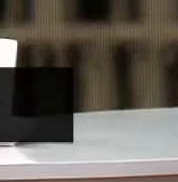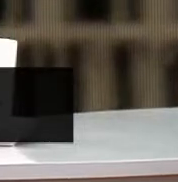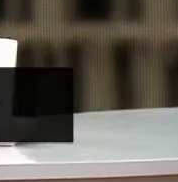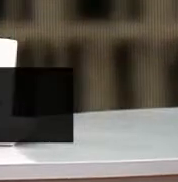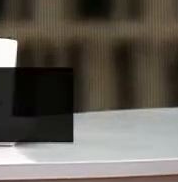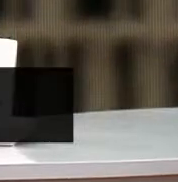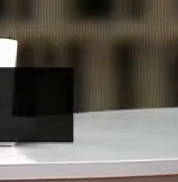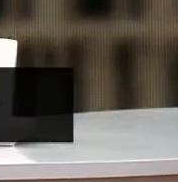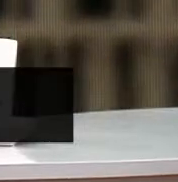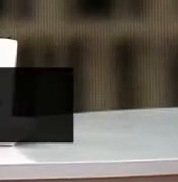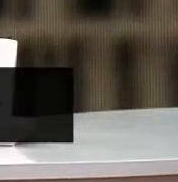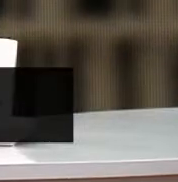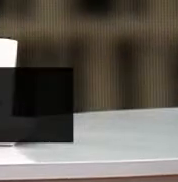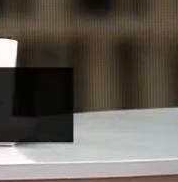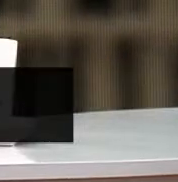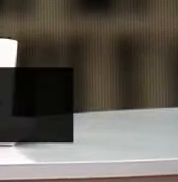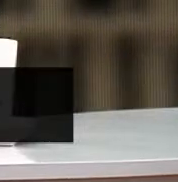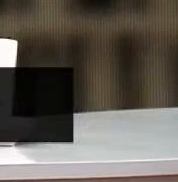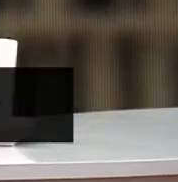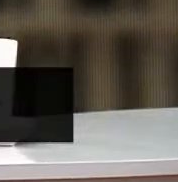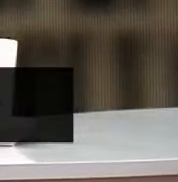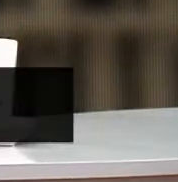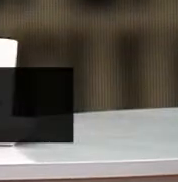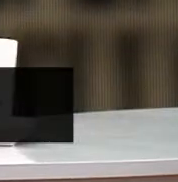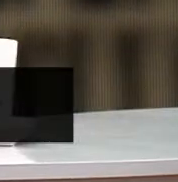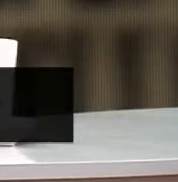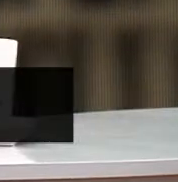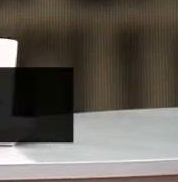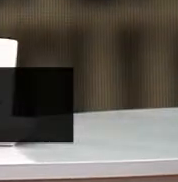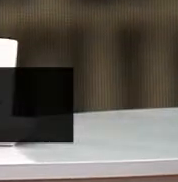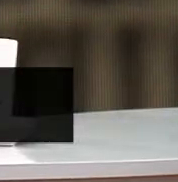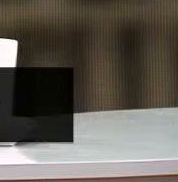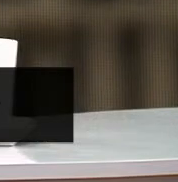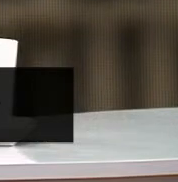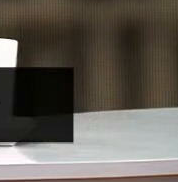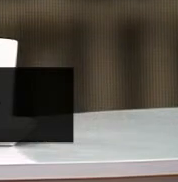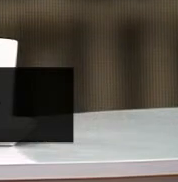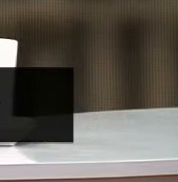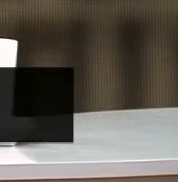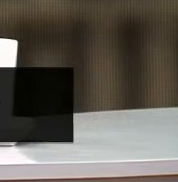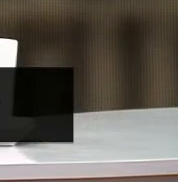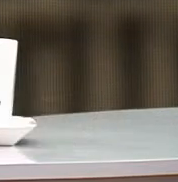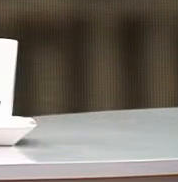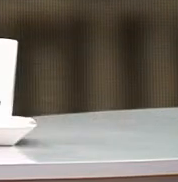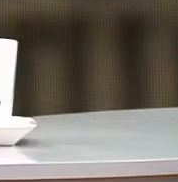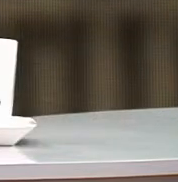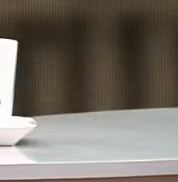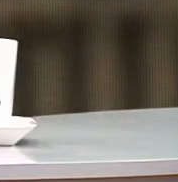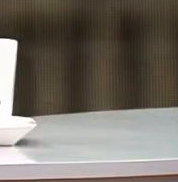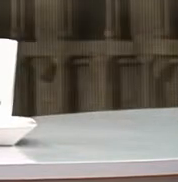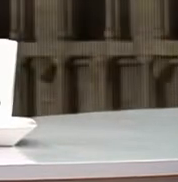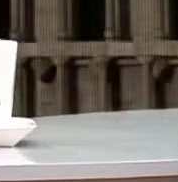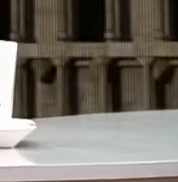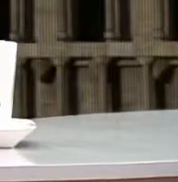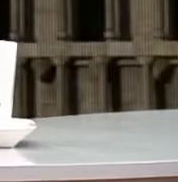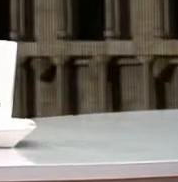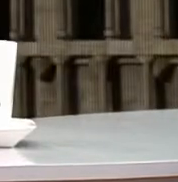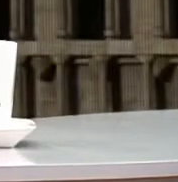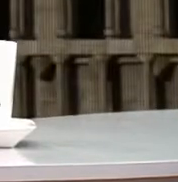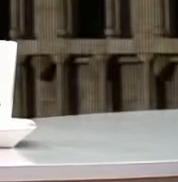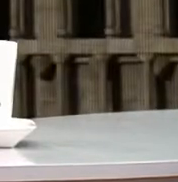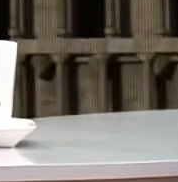a donar el juguetón. Entren a volaris.com y descubran que Volaris... ¿Volar?